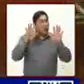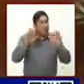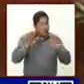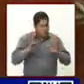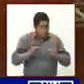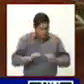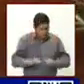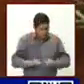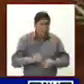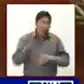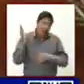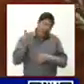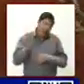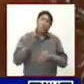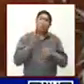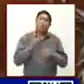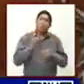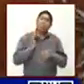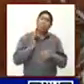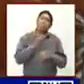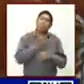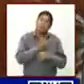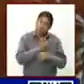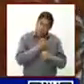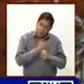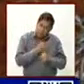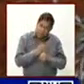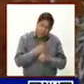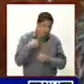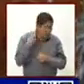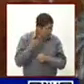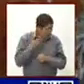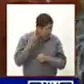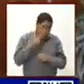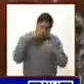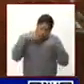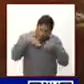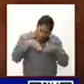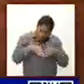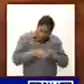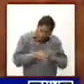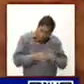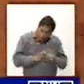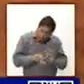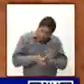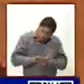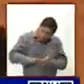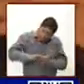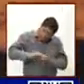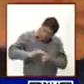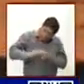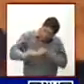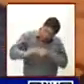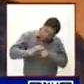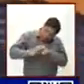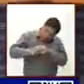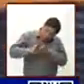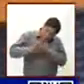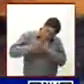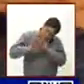quiero aclarar esto es parte del trabajo de la empresa que estamos reparando qué es lo que pasa que hacia abajo tenemos que reparar varias barreras transversales